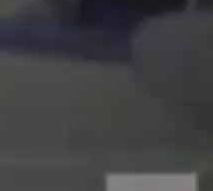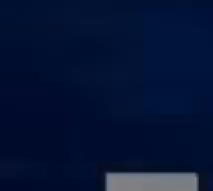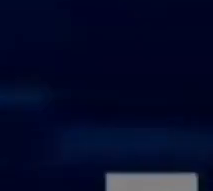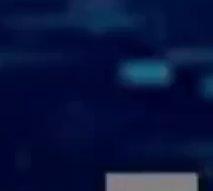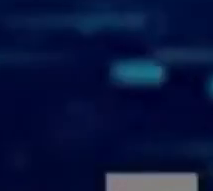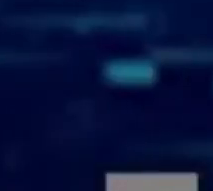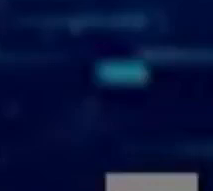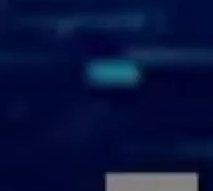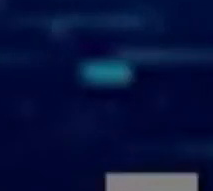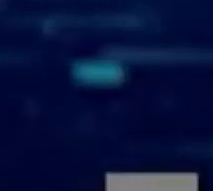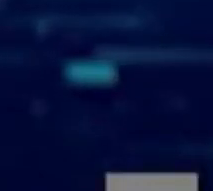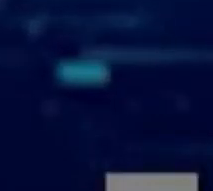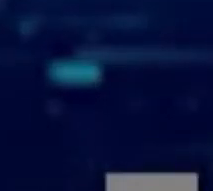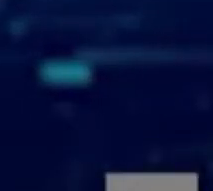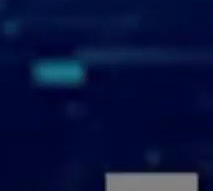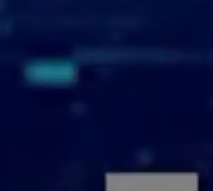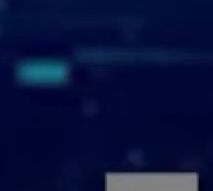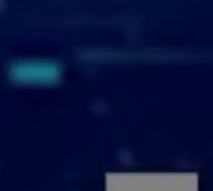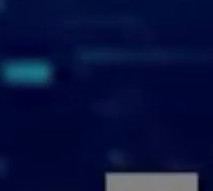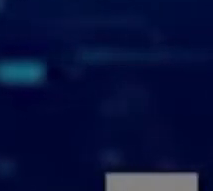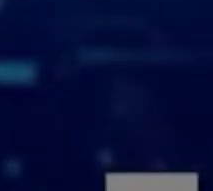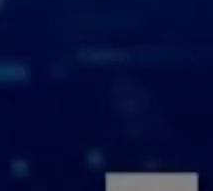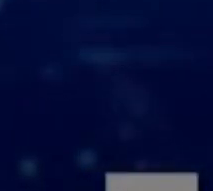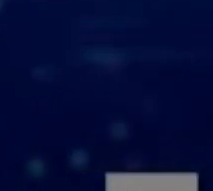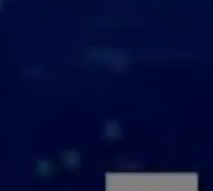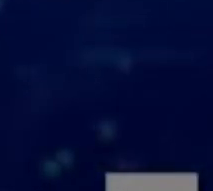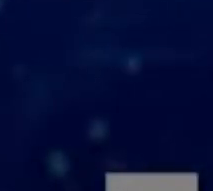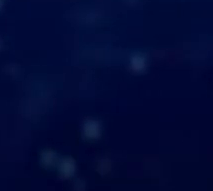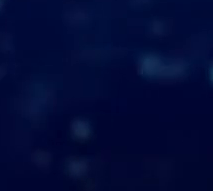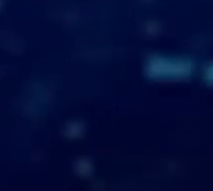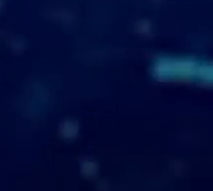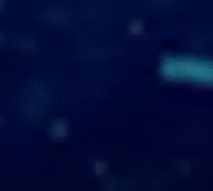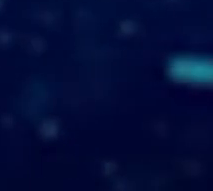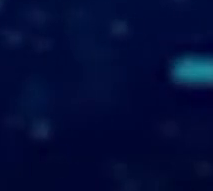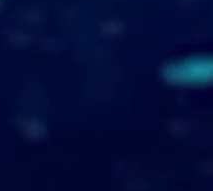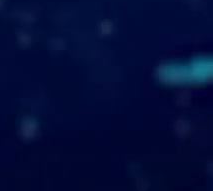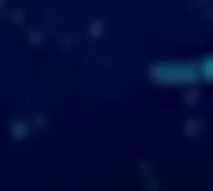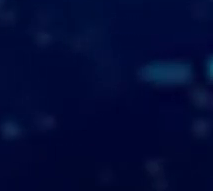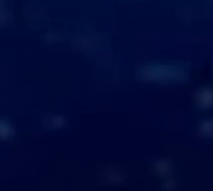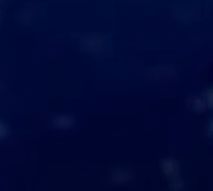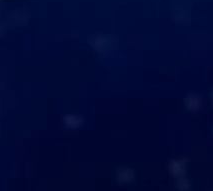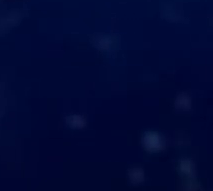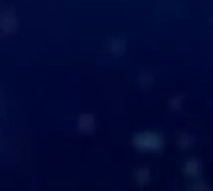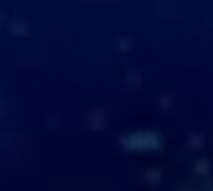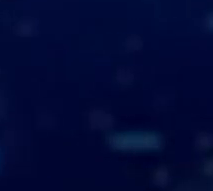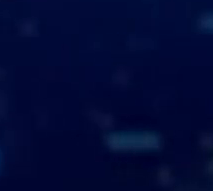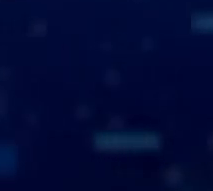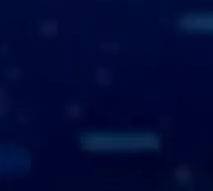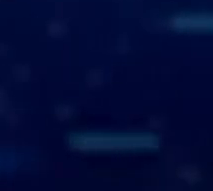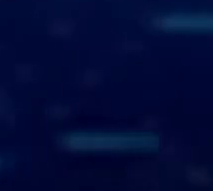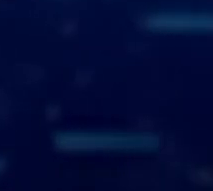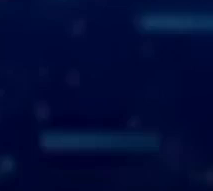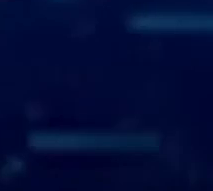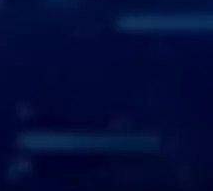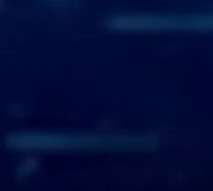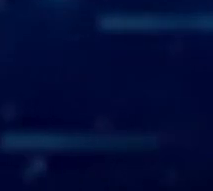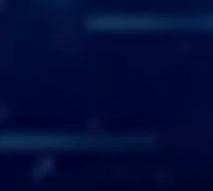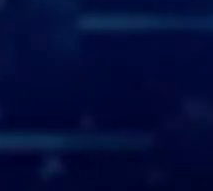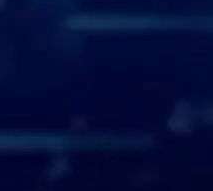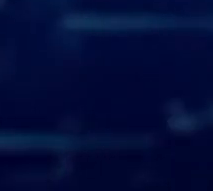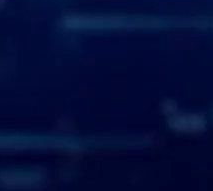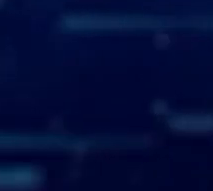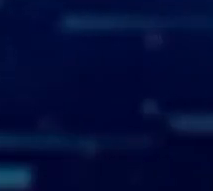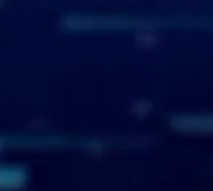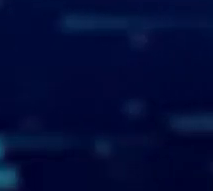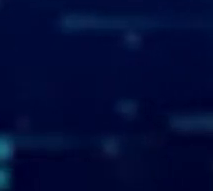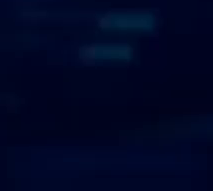investigadora sobre el presunto fraude por la compra y venta de investigaciones científicas vinculadas al CONCITEC, INDECOPI, universidades,